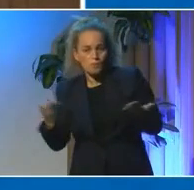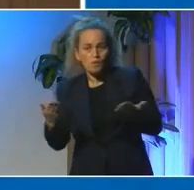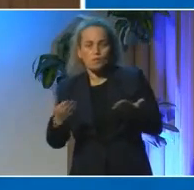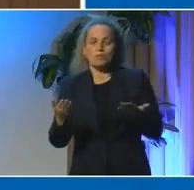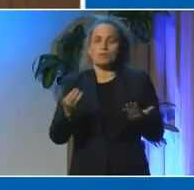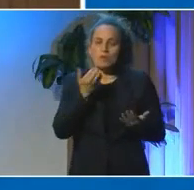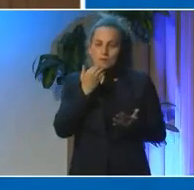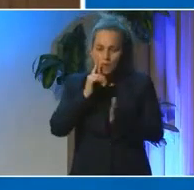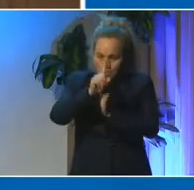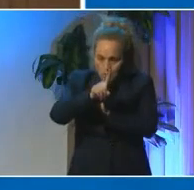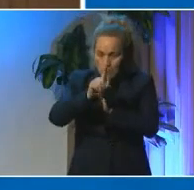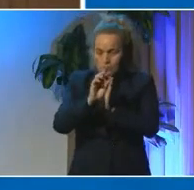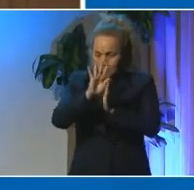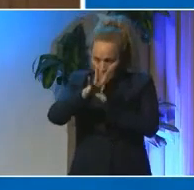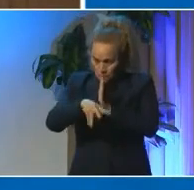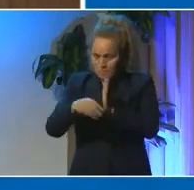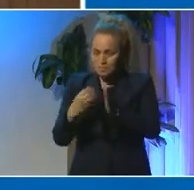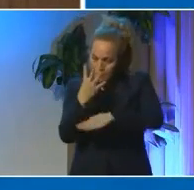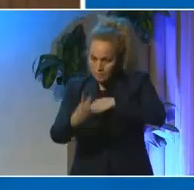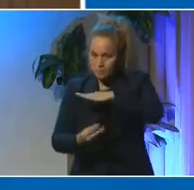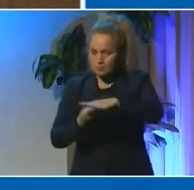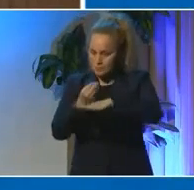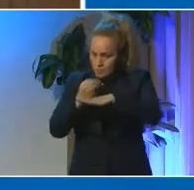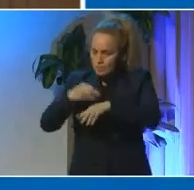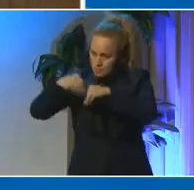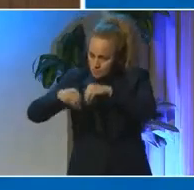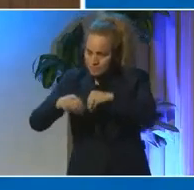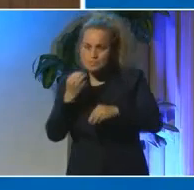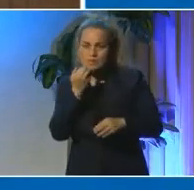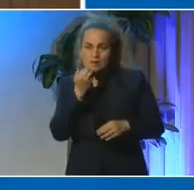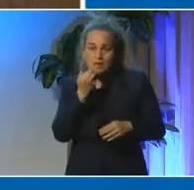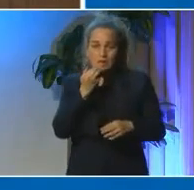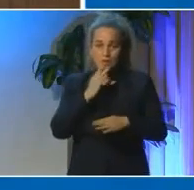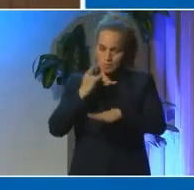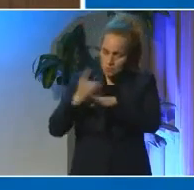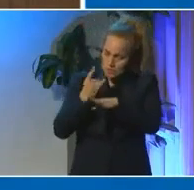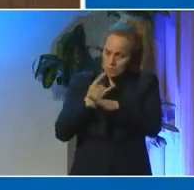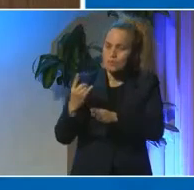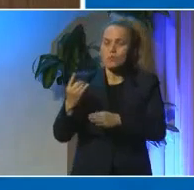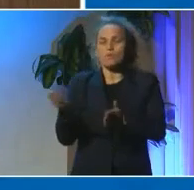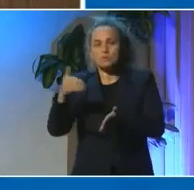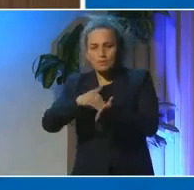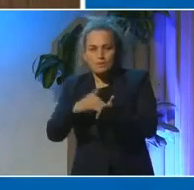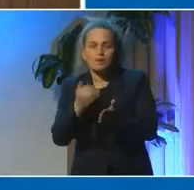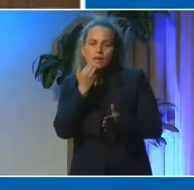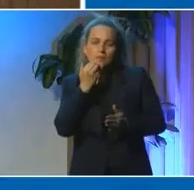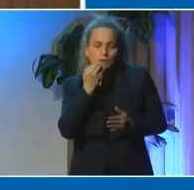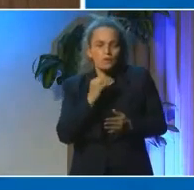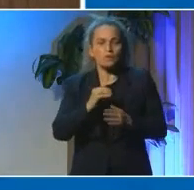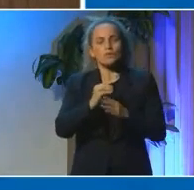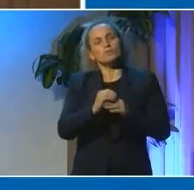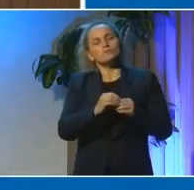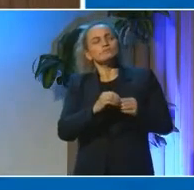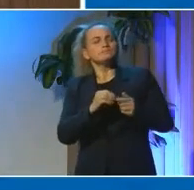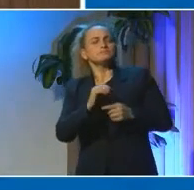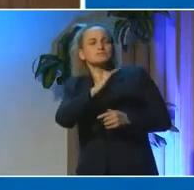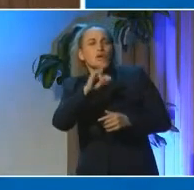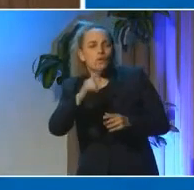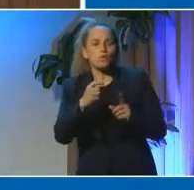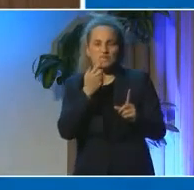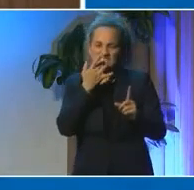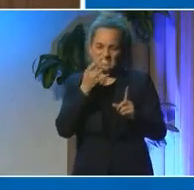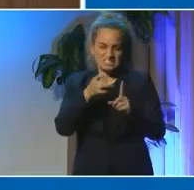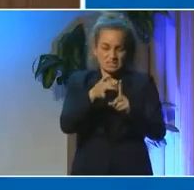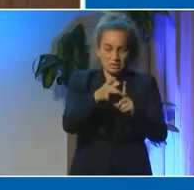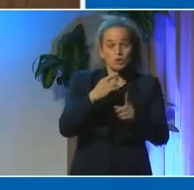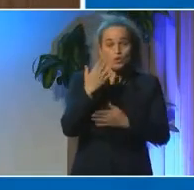disposición final de ese aparato devolver los elementos que se pueden reutilizar ese cobre ese ese esos elementos de metal que se pueden